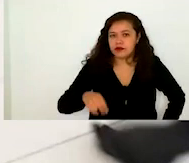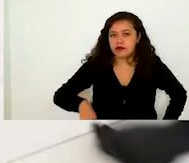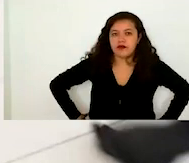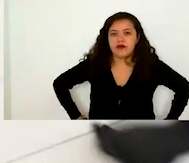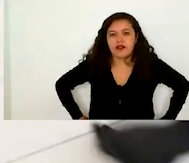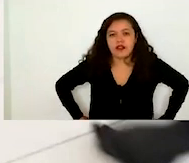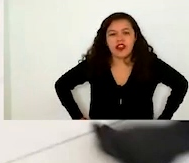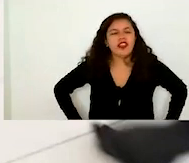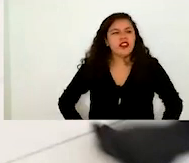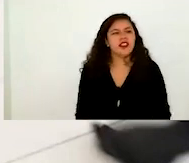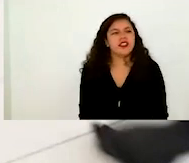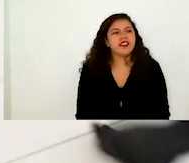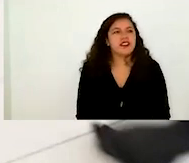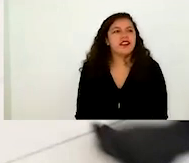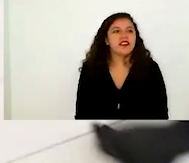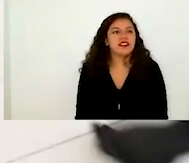muy bien